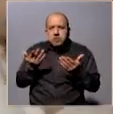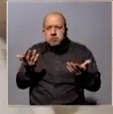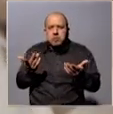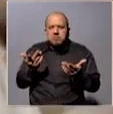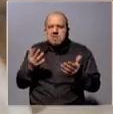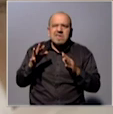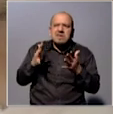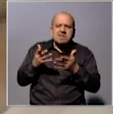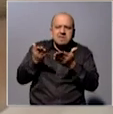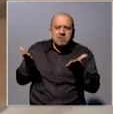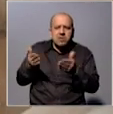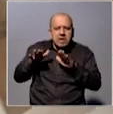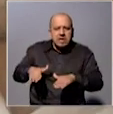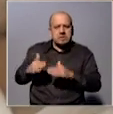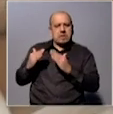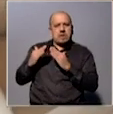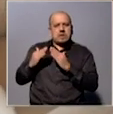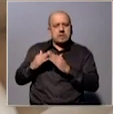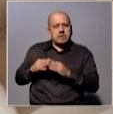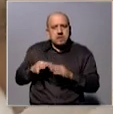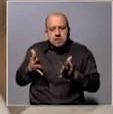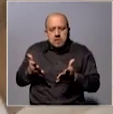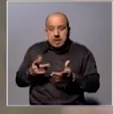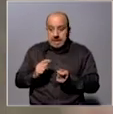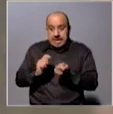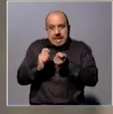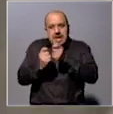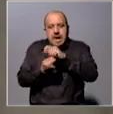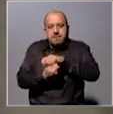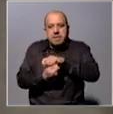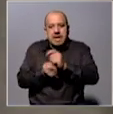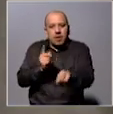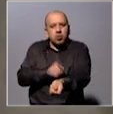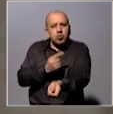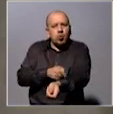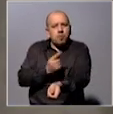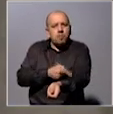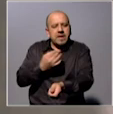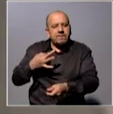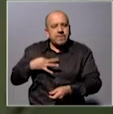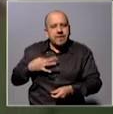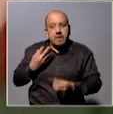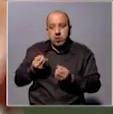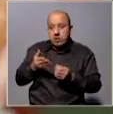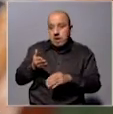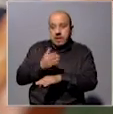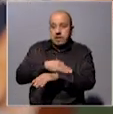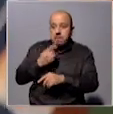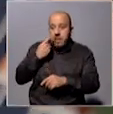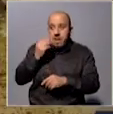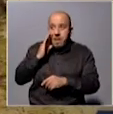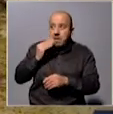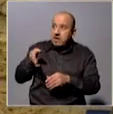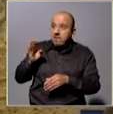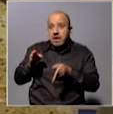muy grande el saber de que se modifica la dinámica de esa familia, porque antes los padres trabajaban, ellos